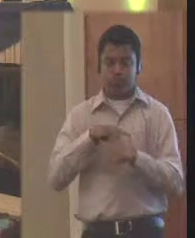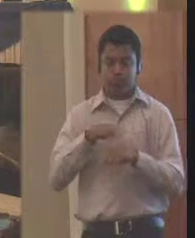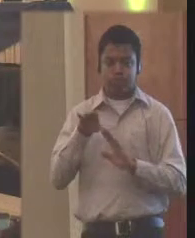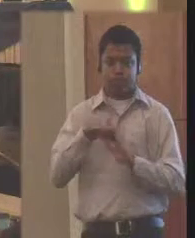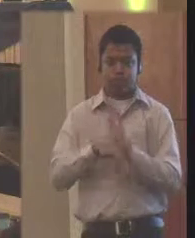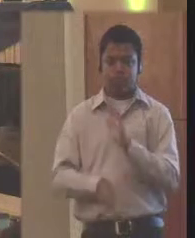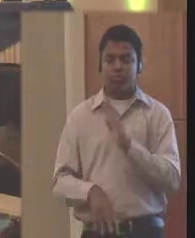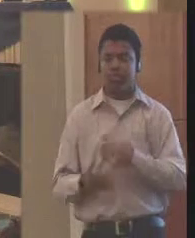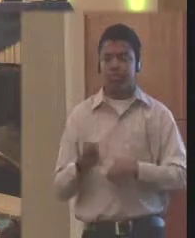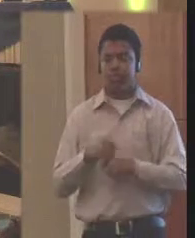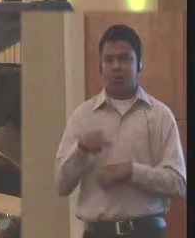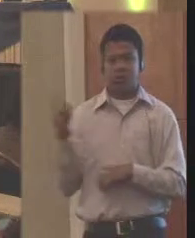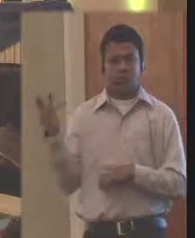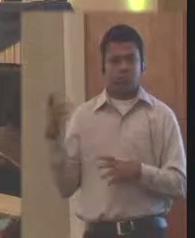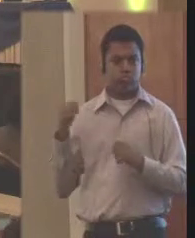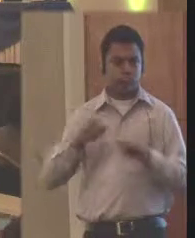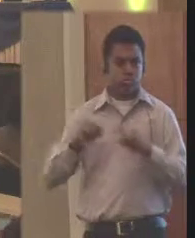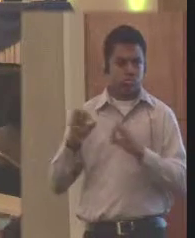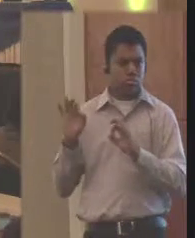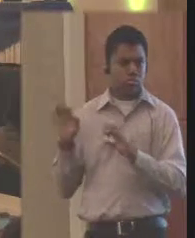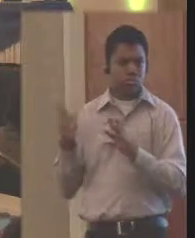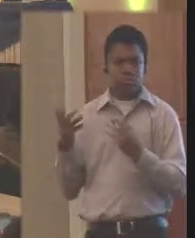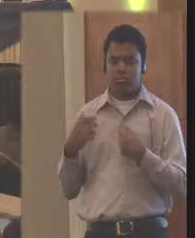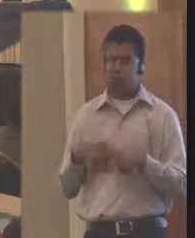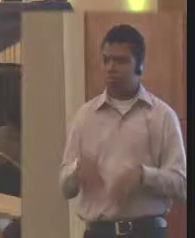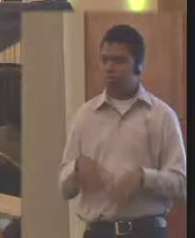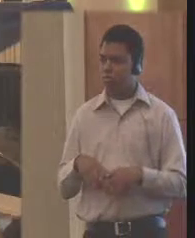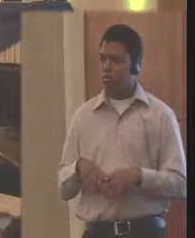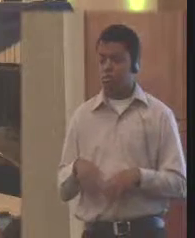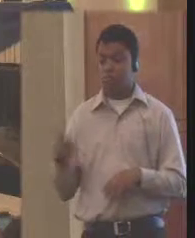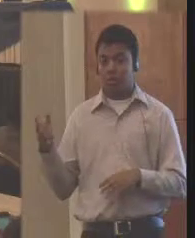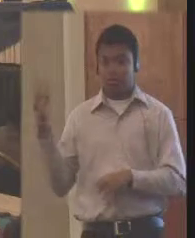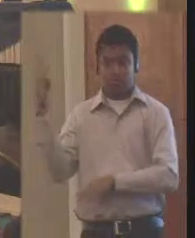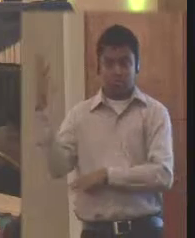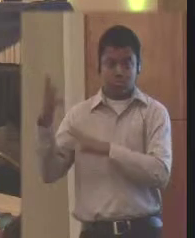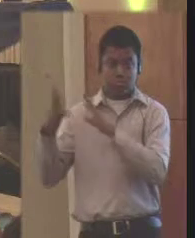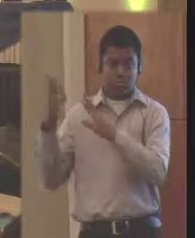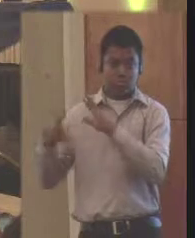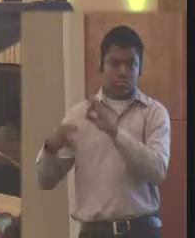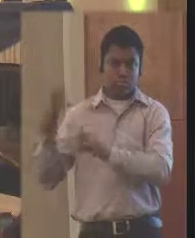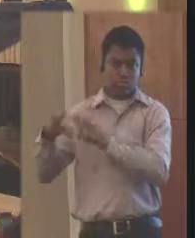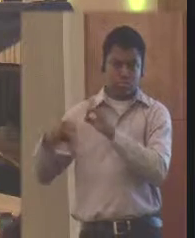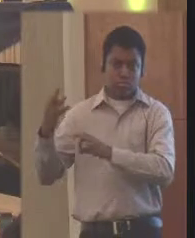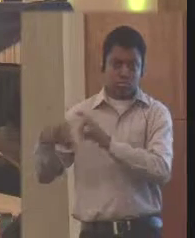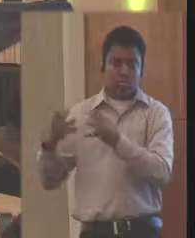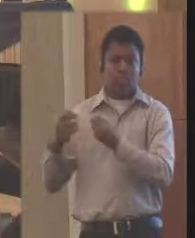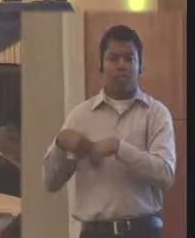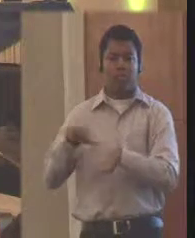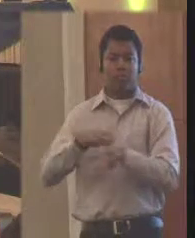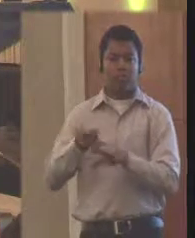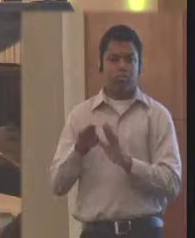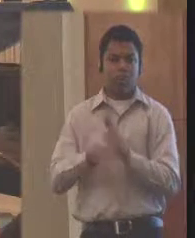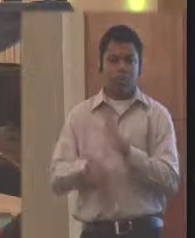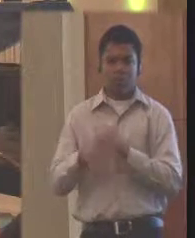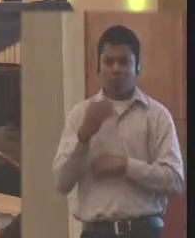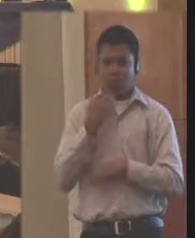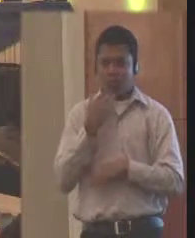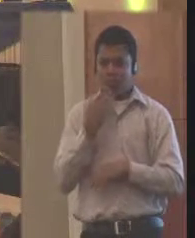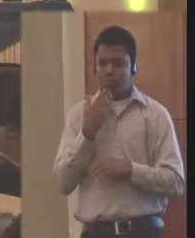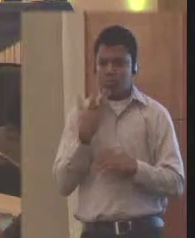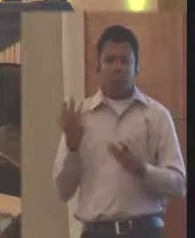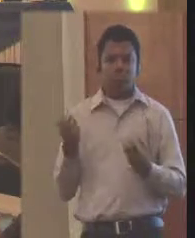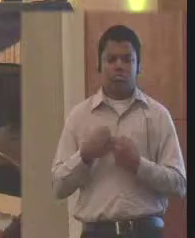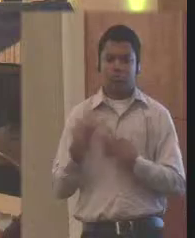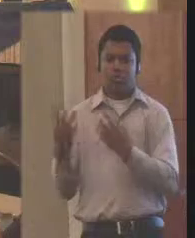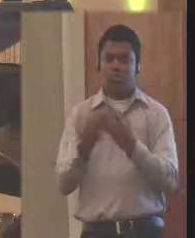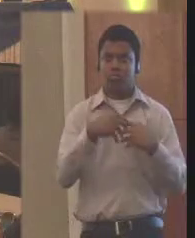ha tenido un gran desempeño. Su presentación está dirigida a cómo reducir el tema de riesgos, cómo introducir el tema de